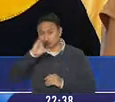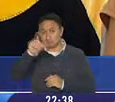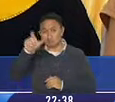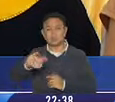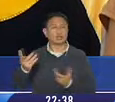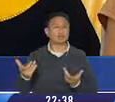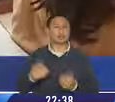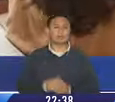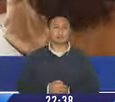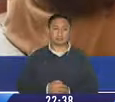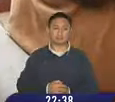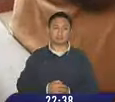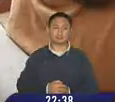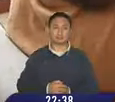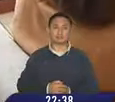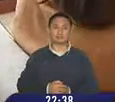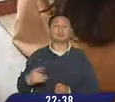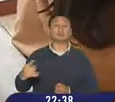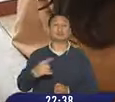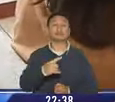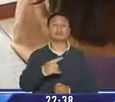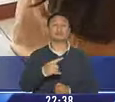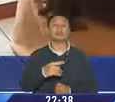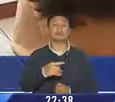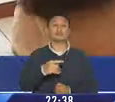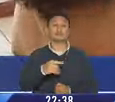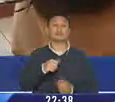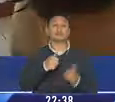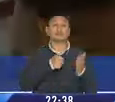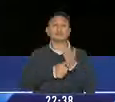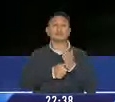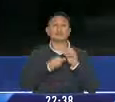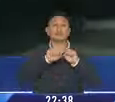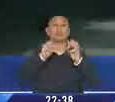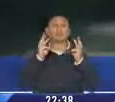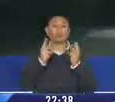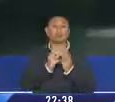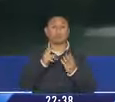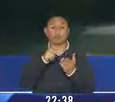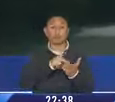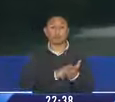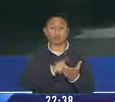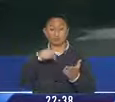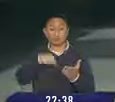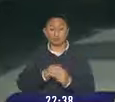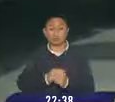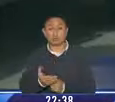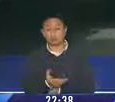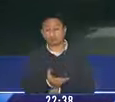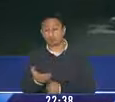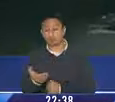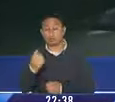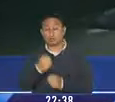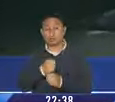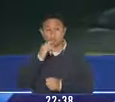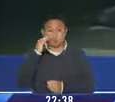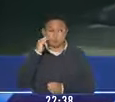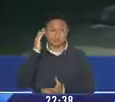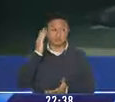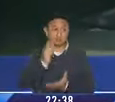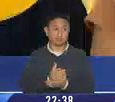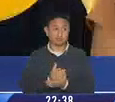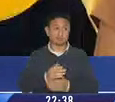de los niños. La funcionaria destacó que el MIES maneja programas para erradicar la mendicidad y el trabajo